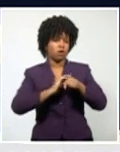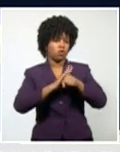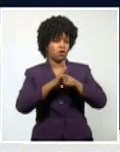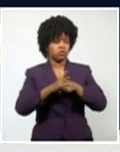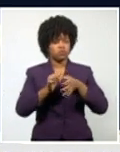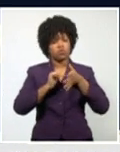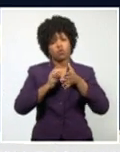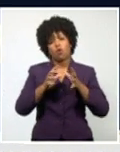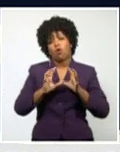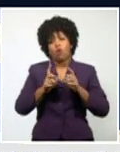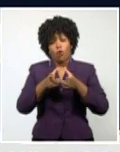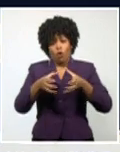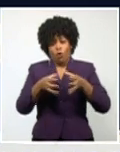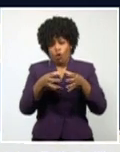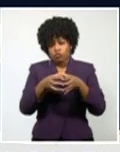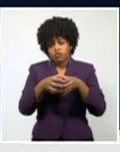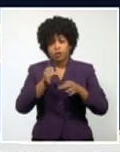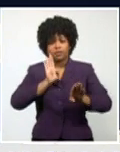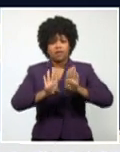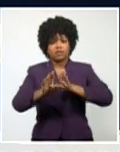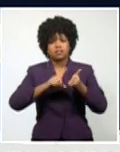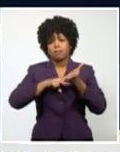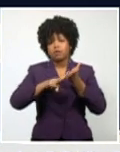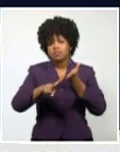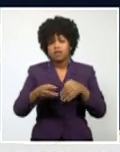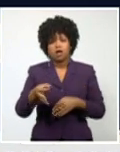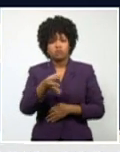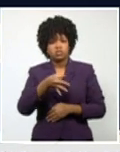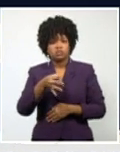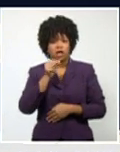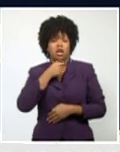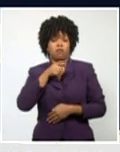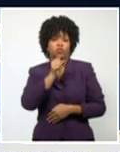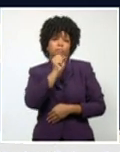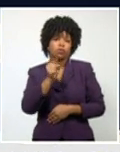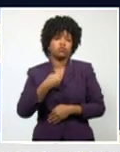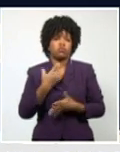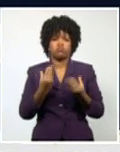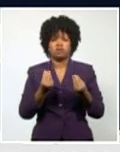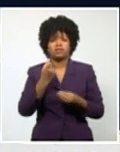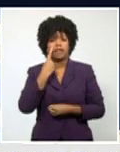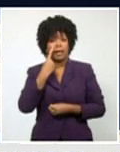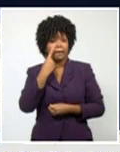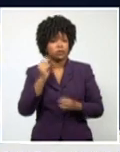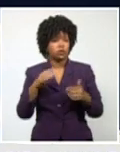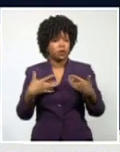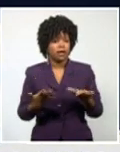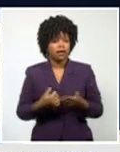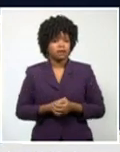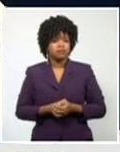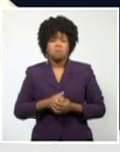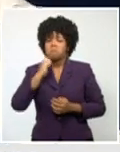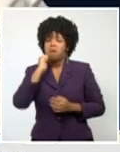defensa provinciales. Y si ustedes me preguntan, yo lo que sí he visto es que muchas veces lo que se están es